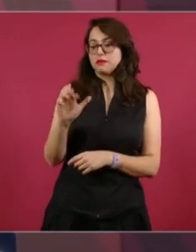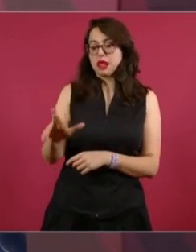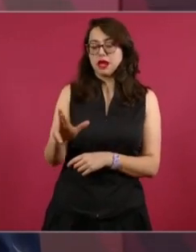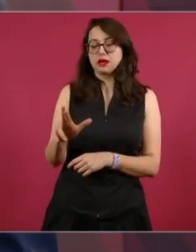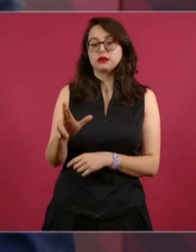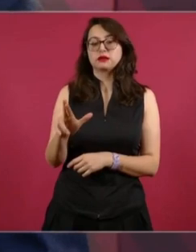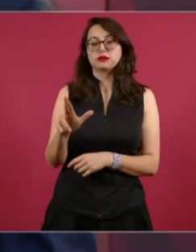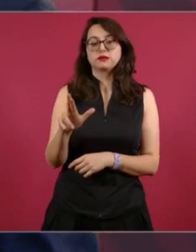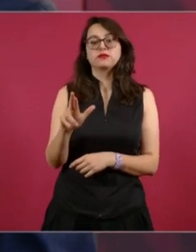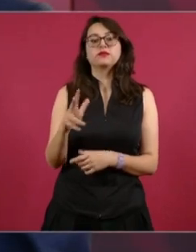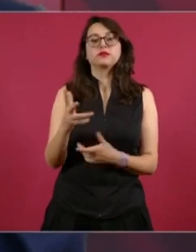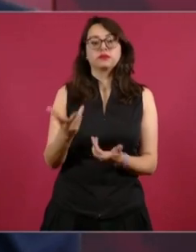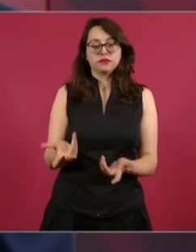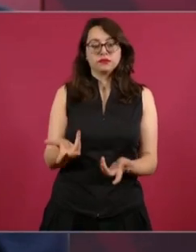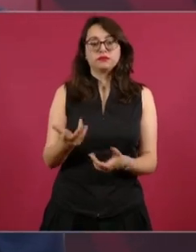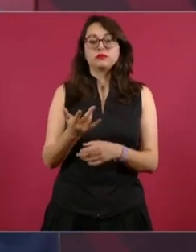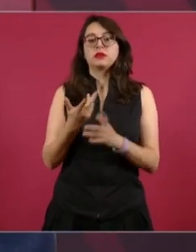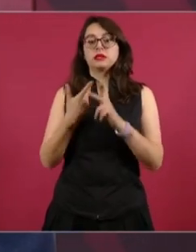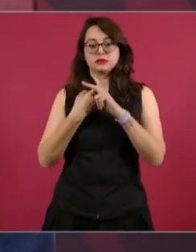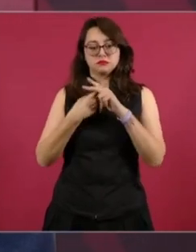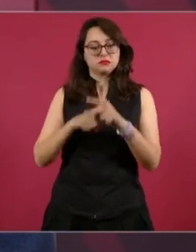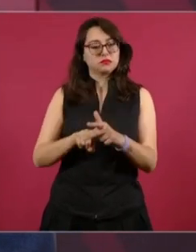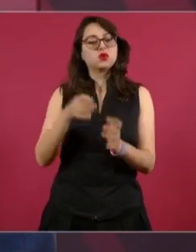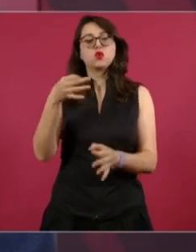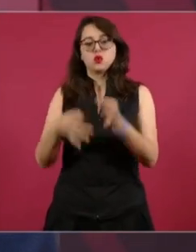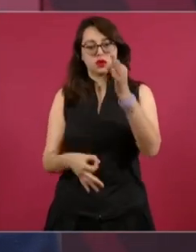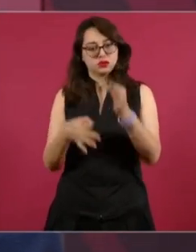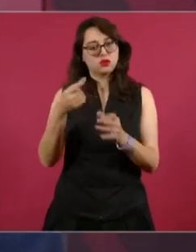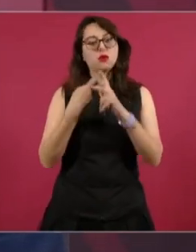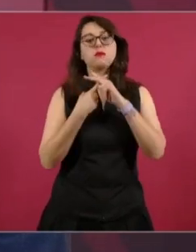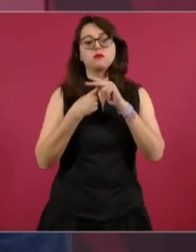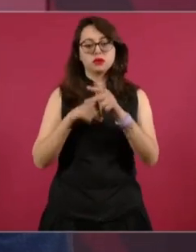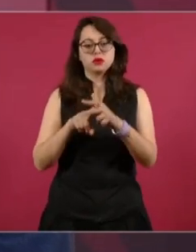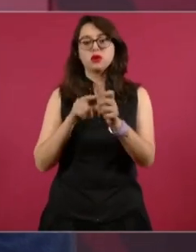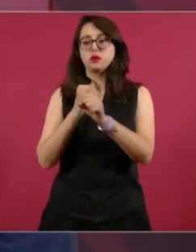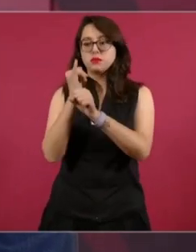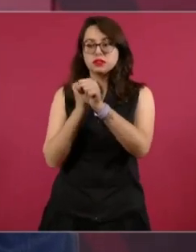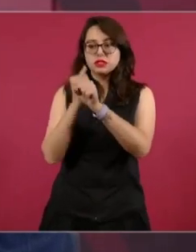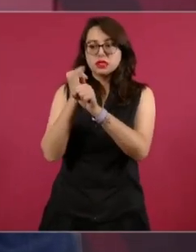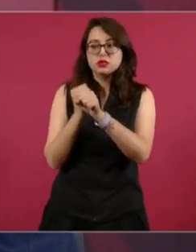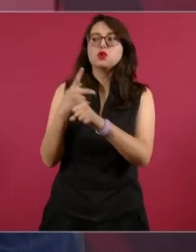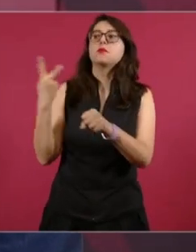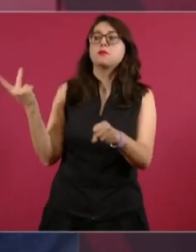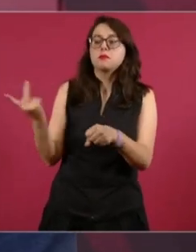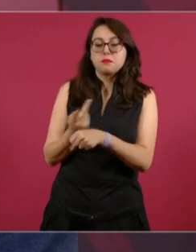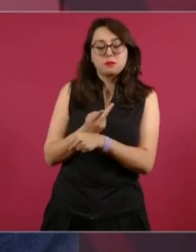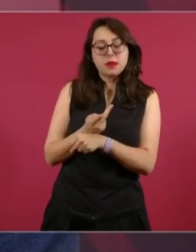Marina. Se inició la investigación, ¿sí?, sobre los hechos.